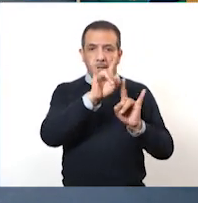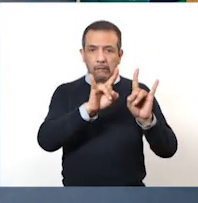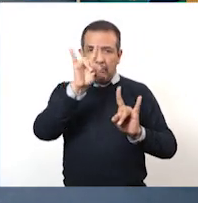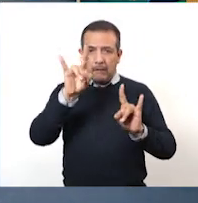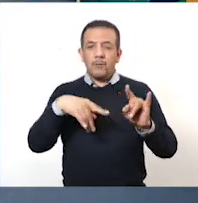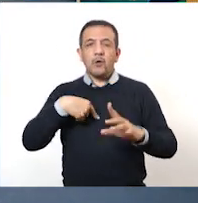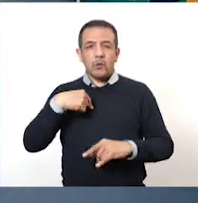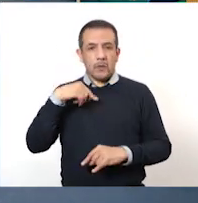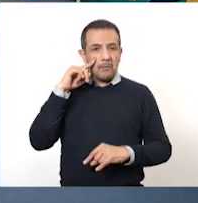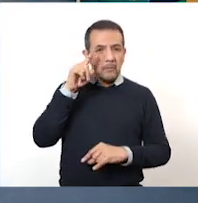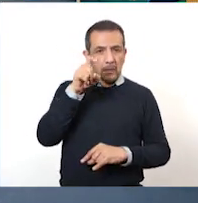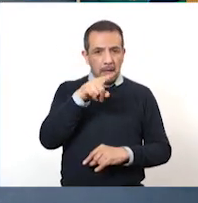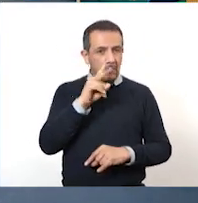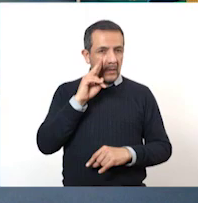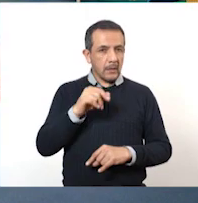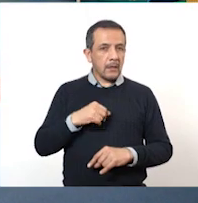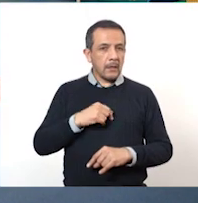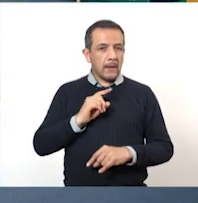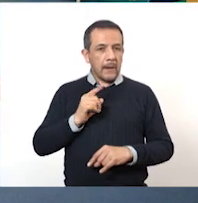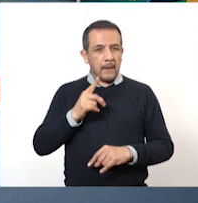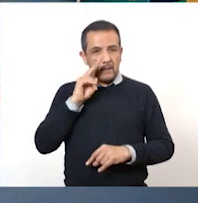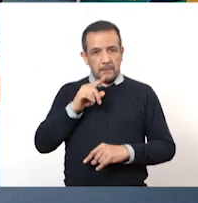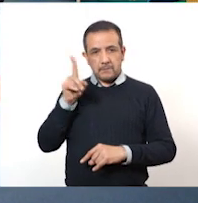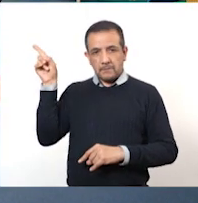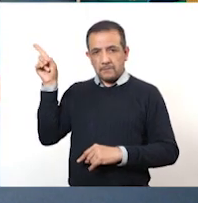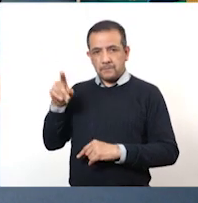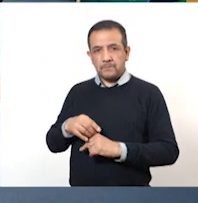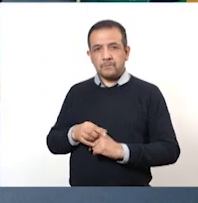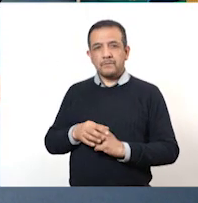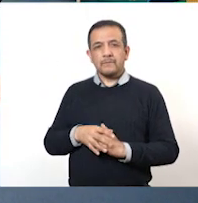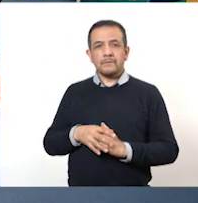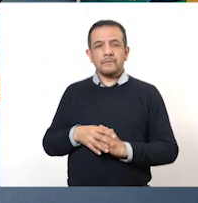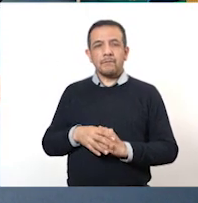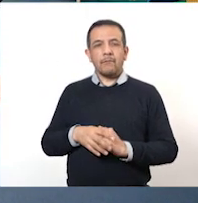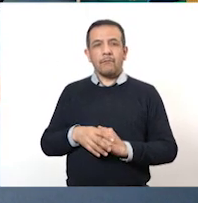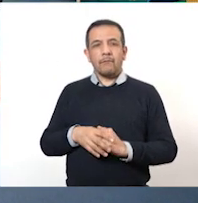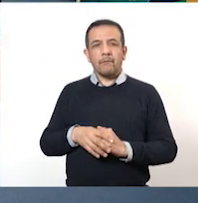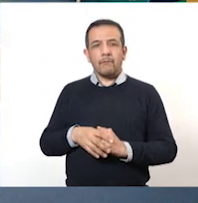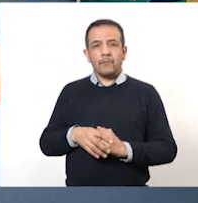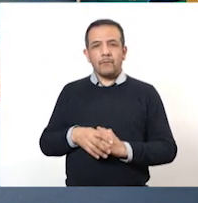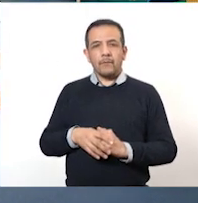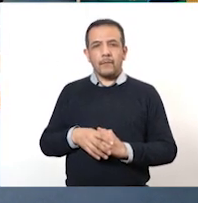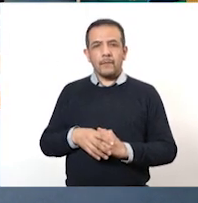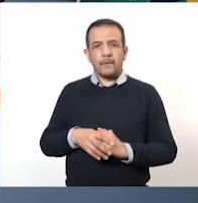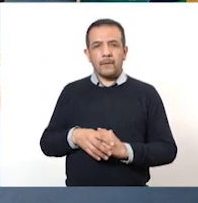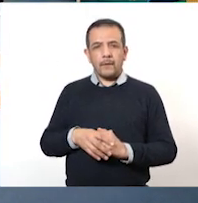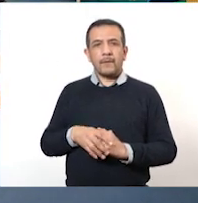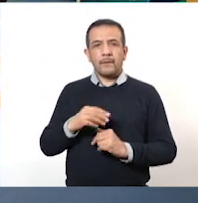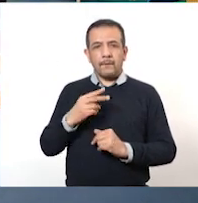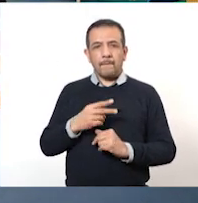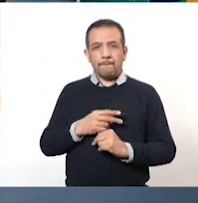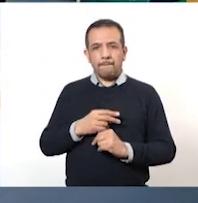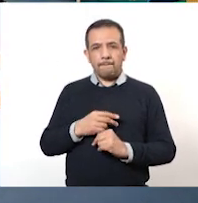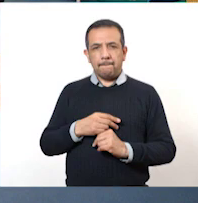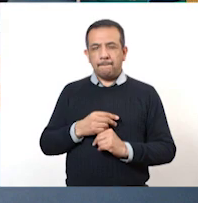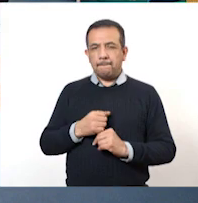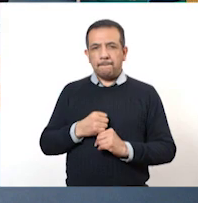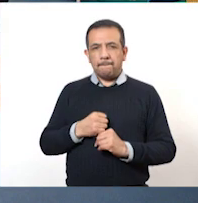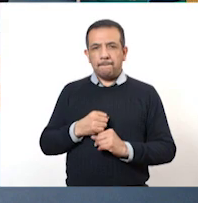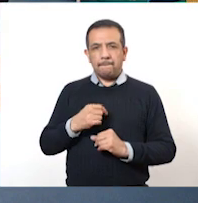orden, ya los identifiqué. ¿Listo? Bien. Sale. 1. ¿En casa? Van. No. Vamos al 2 de nuevo. No.